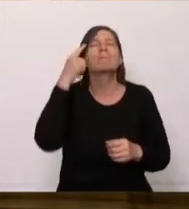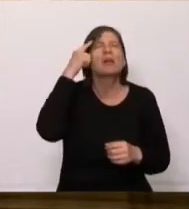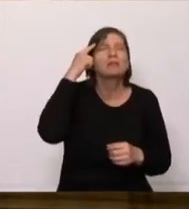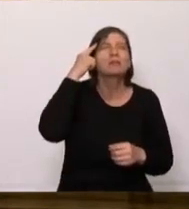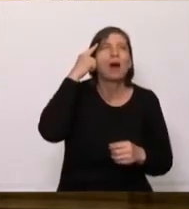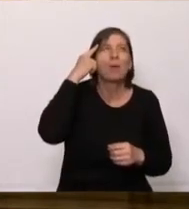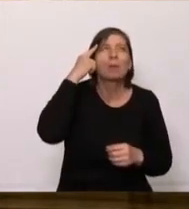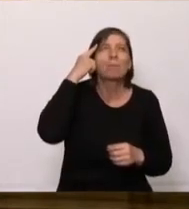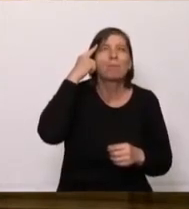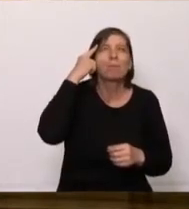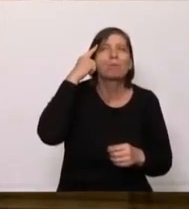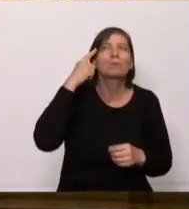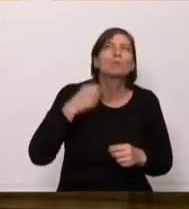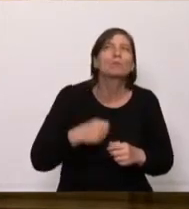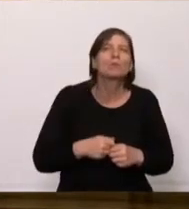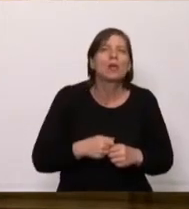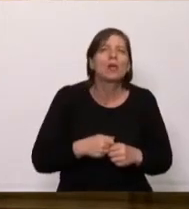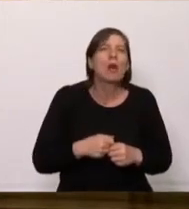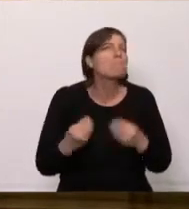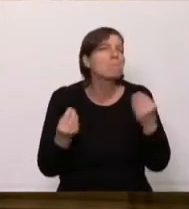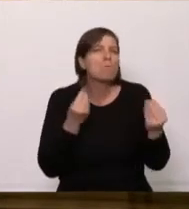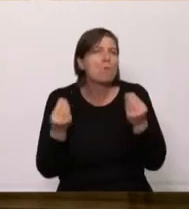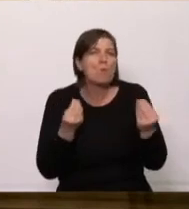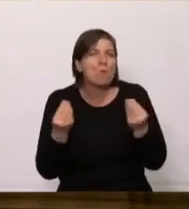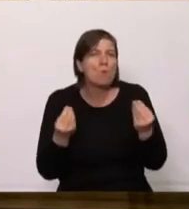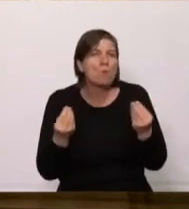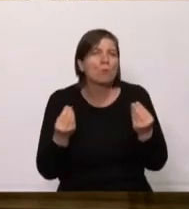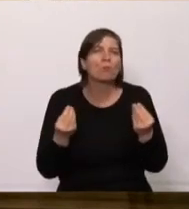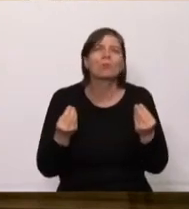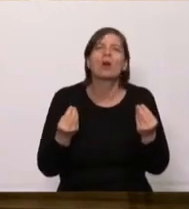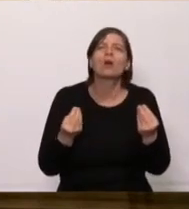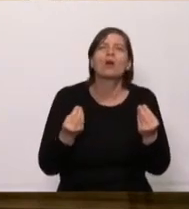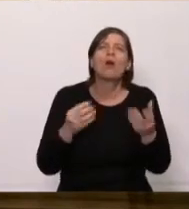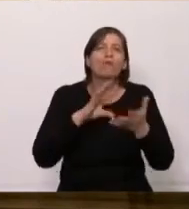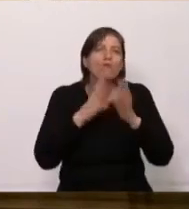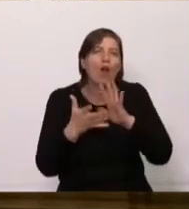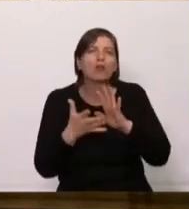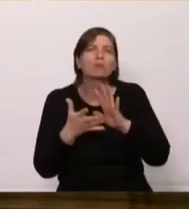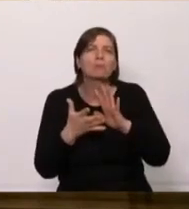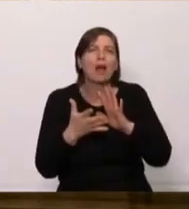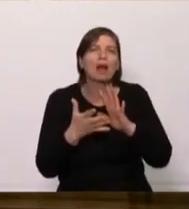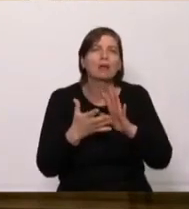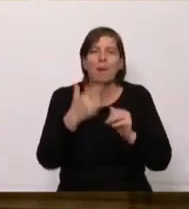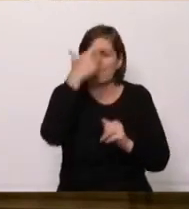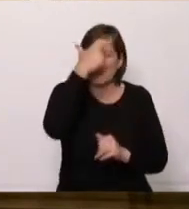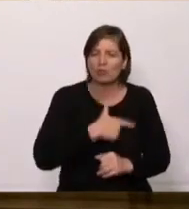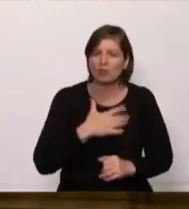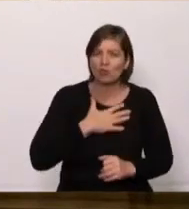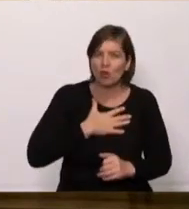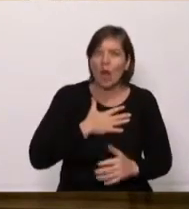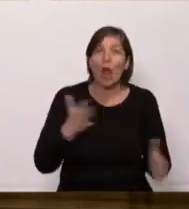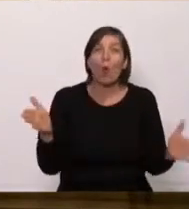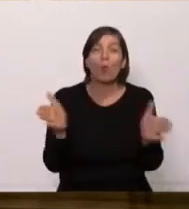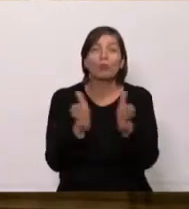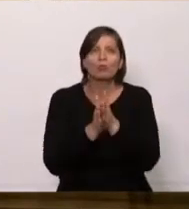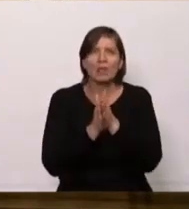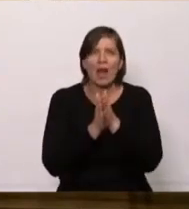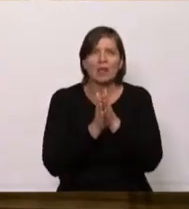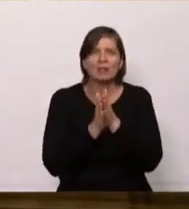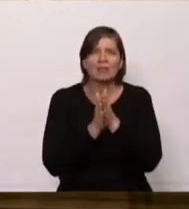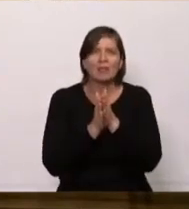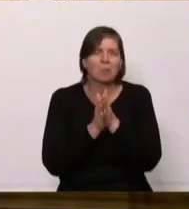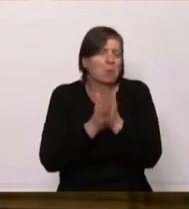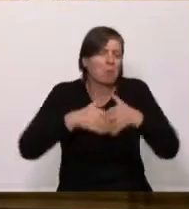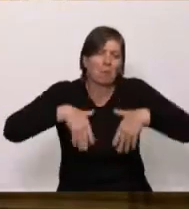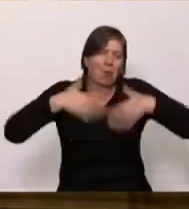Y pensaba que puede ser esto a veces un modo de ser, esto de juntarse